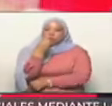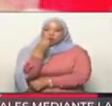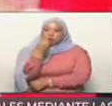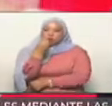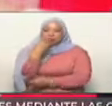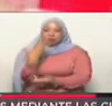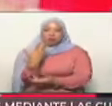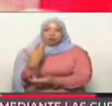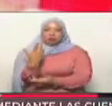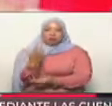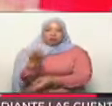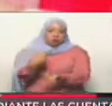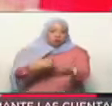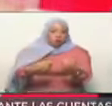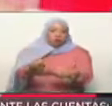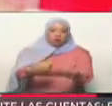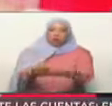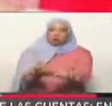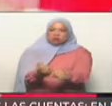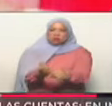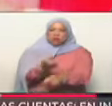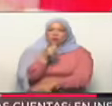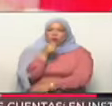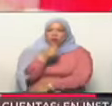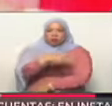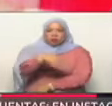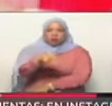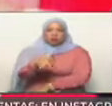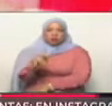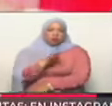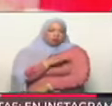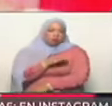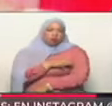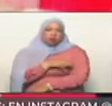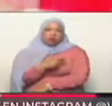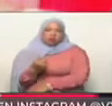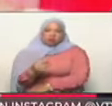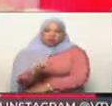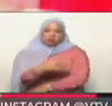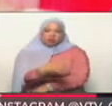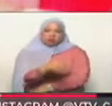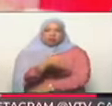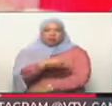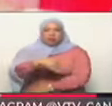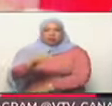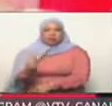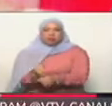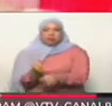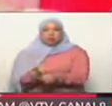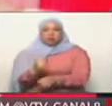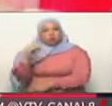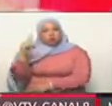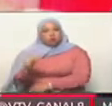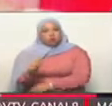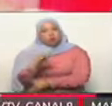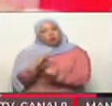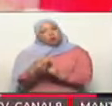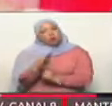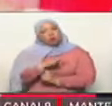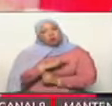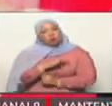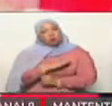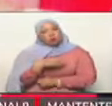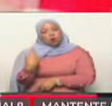no necesitan que le echemos nosotros alimentos. Ellos, su alimento lo tienen del mar. Entonces, por esto es un cultivo